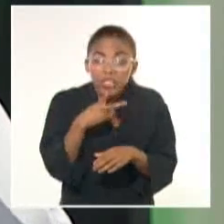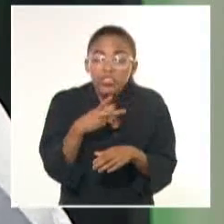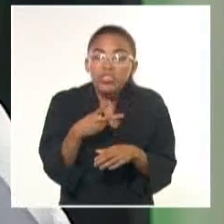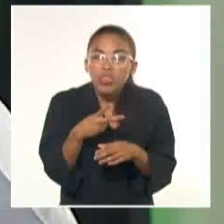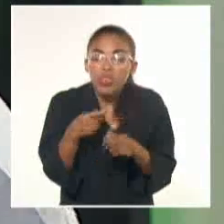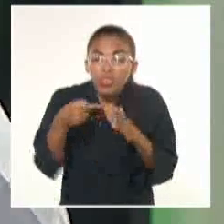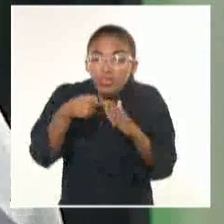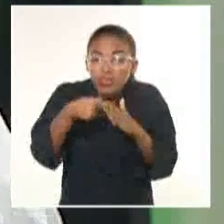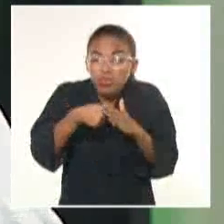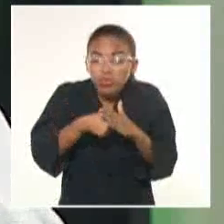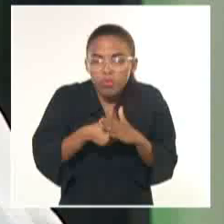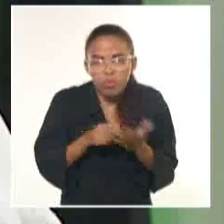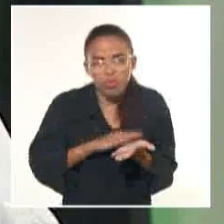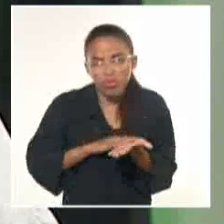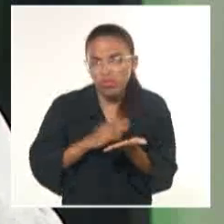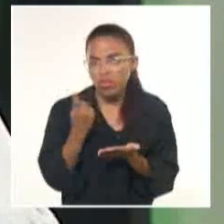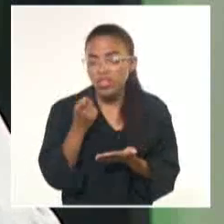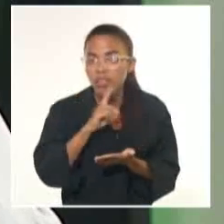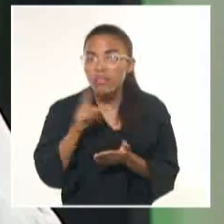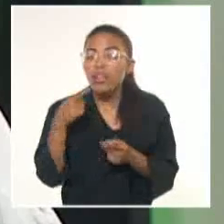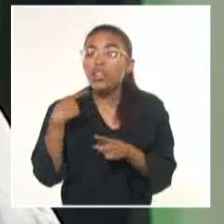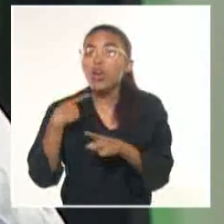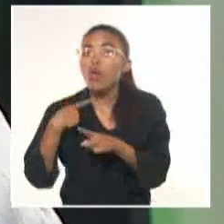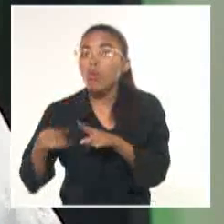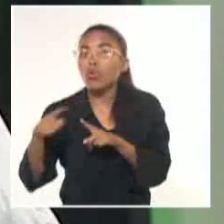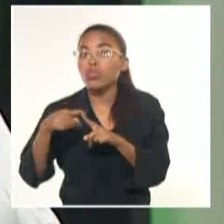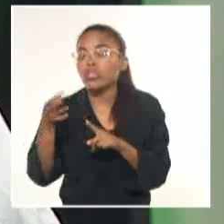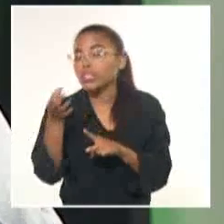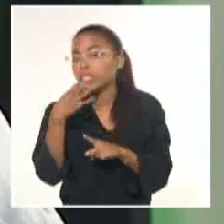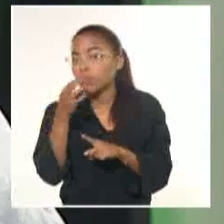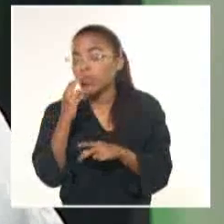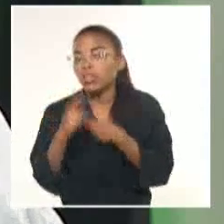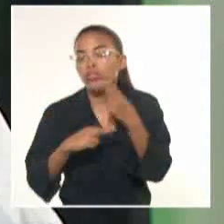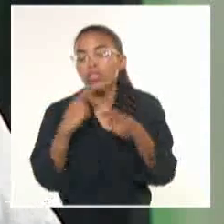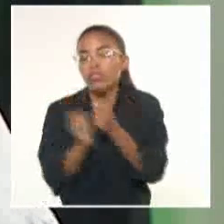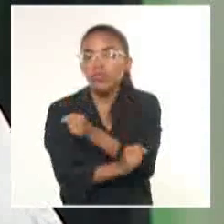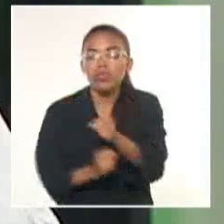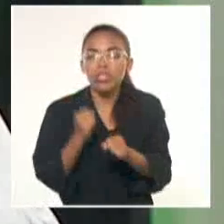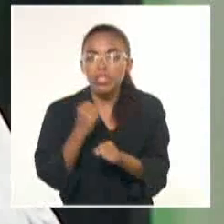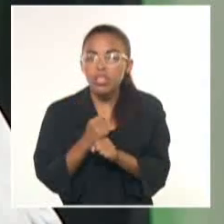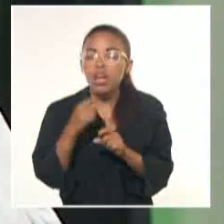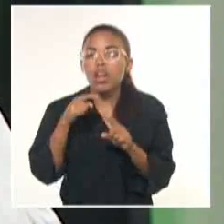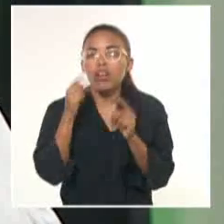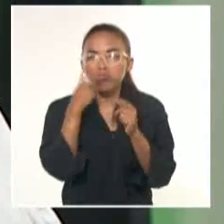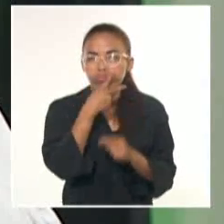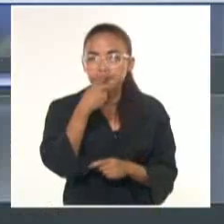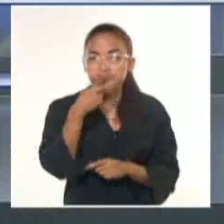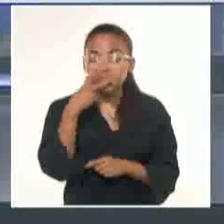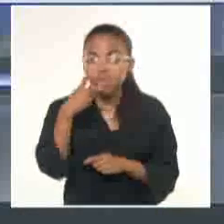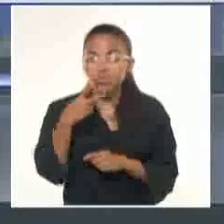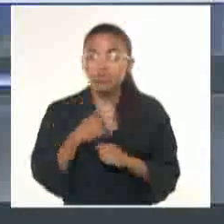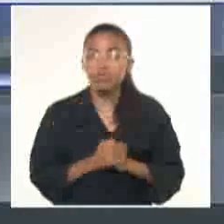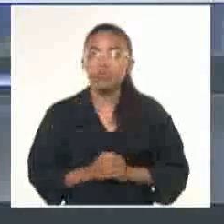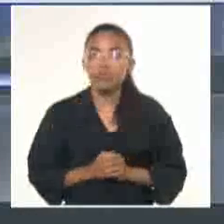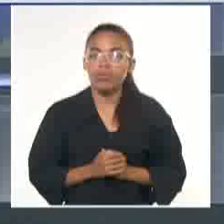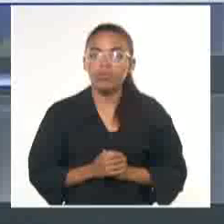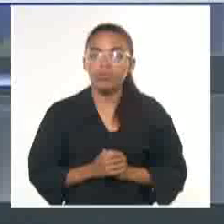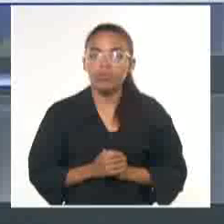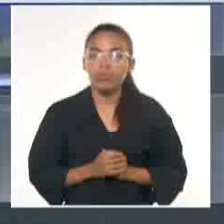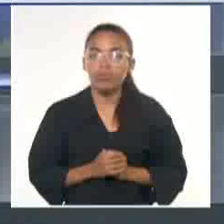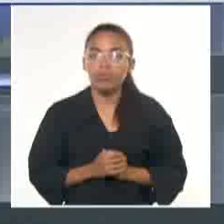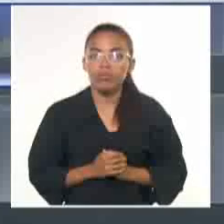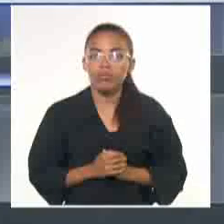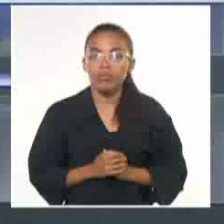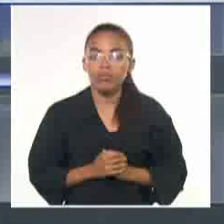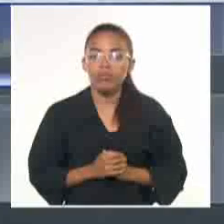porque había que enfrentar otros tipos de tratamientos en la terapia intensiva del Instituto de Hematología. Como parte